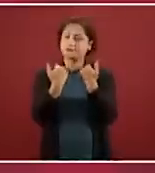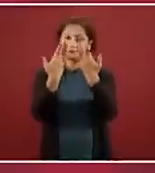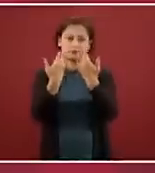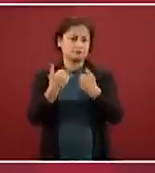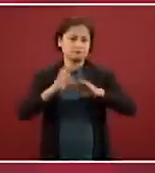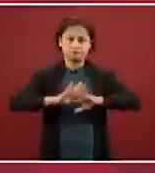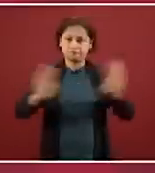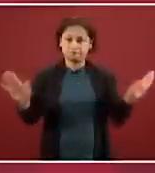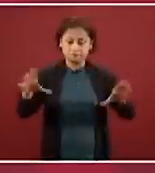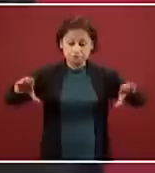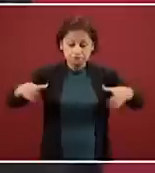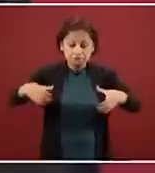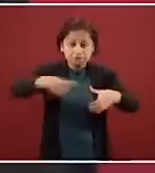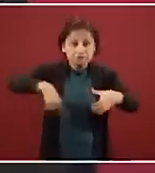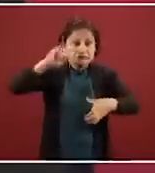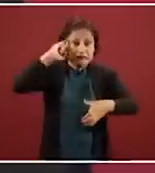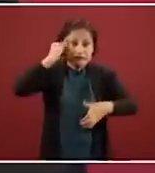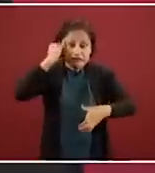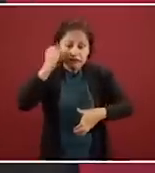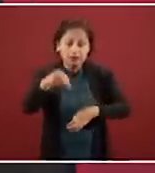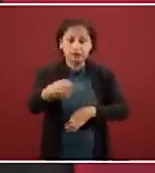mucho menos a los indígenas.